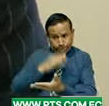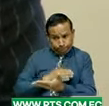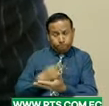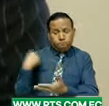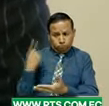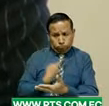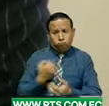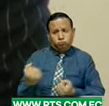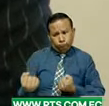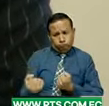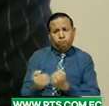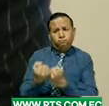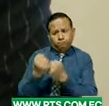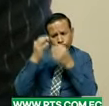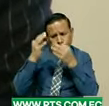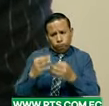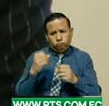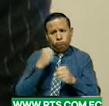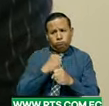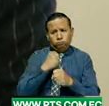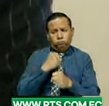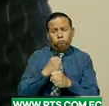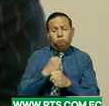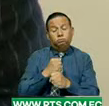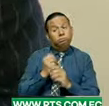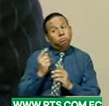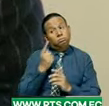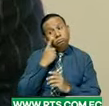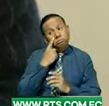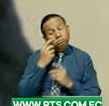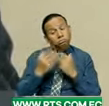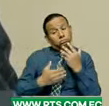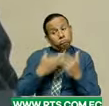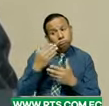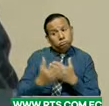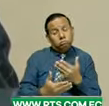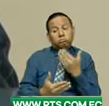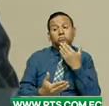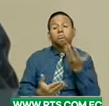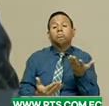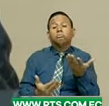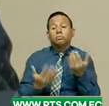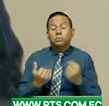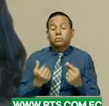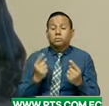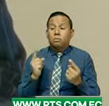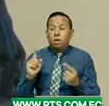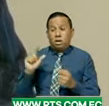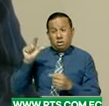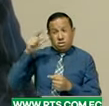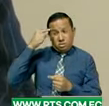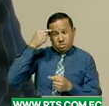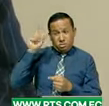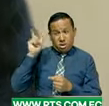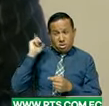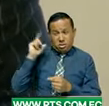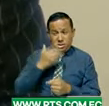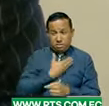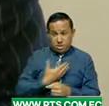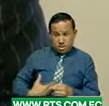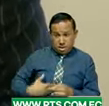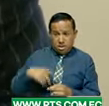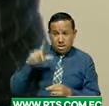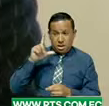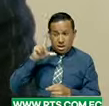este trabajo y esperamos que esta labor que la estamos haciendo en el gobierno del encuentro con el liderazgo del presidente Guillermo Lasso